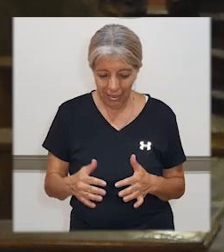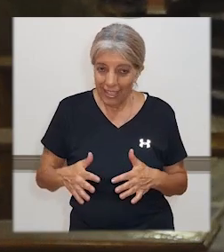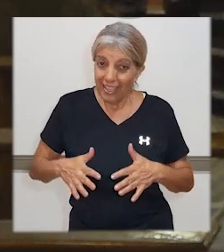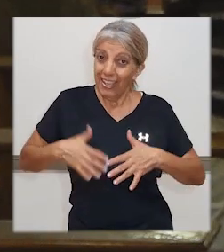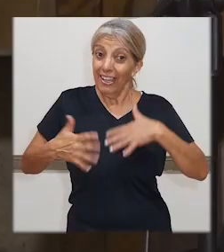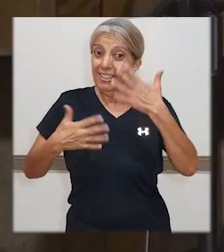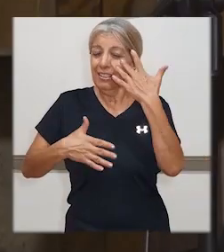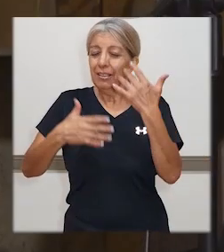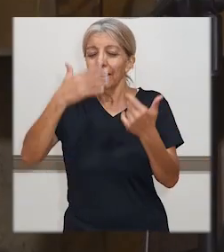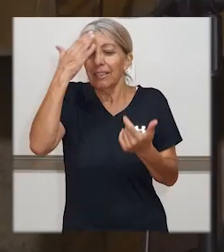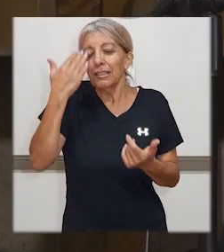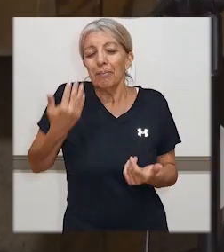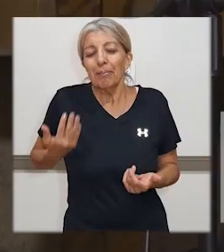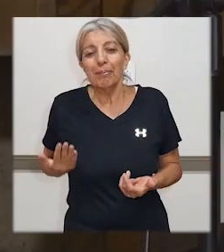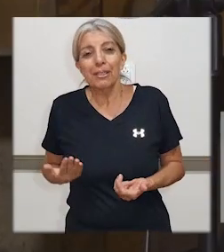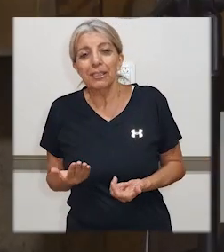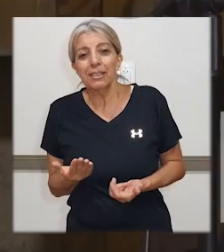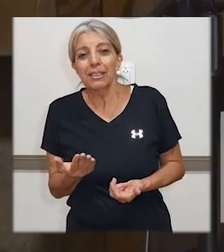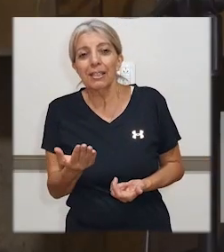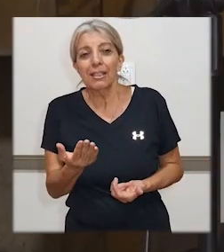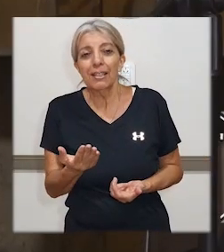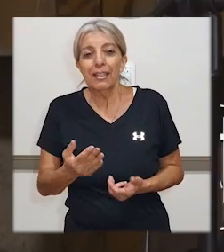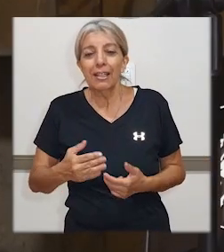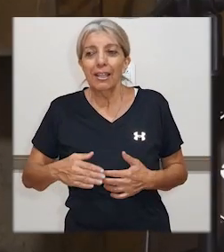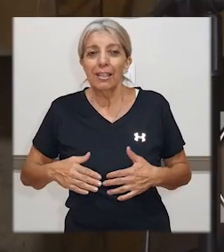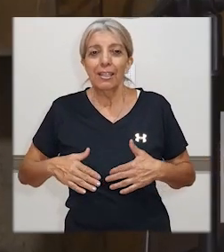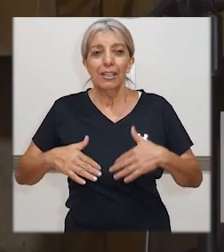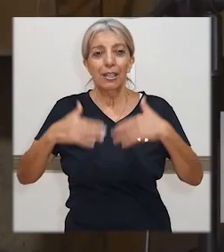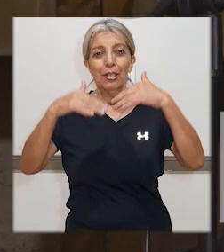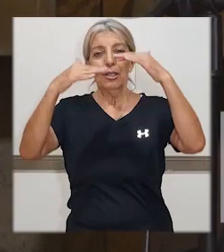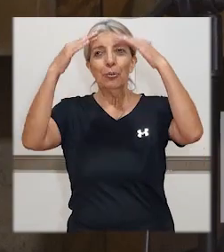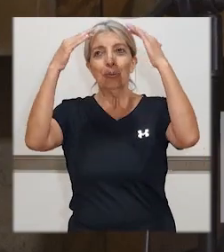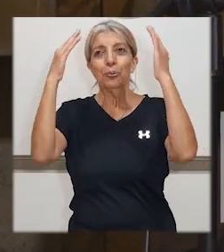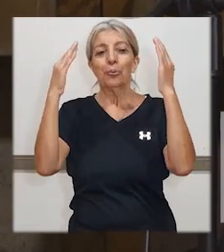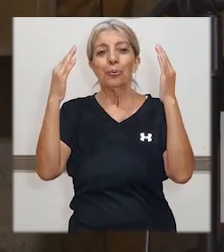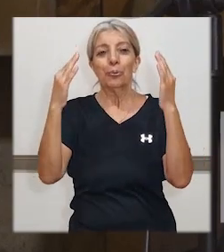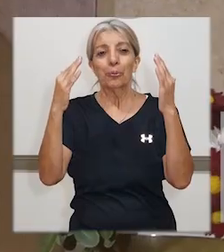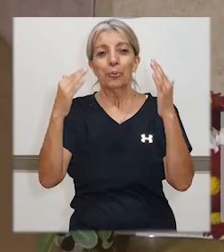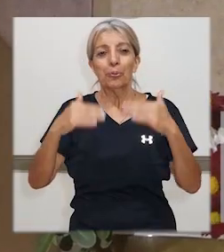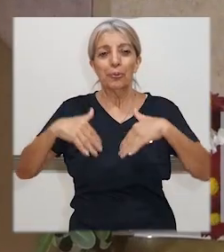Alégrate, María.